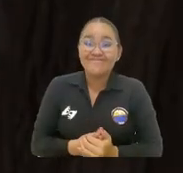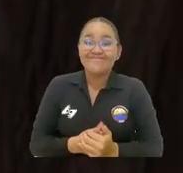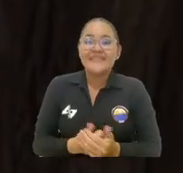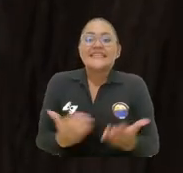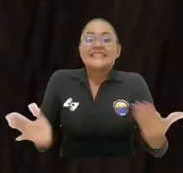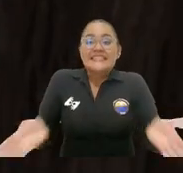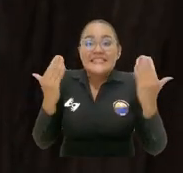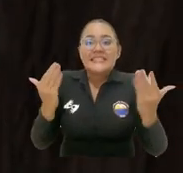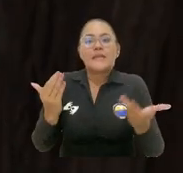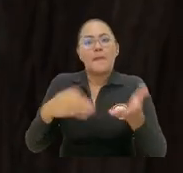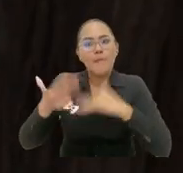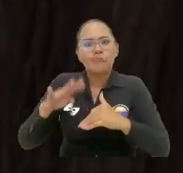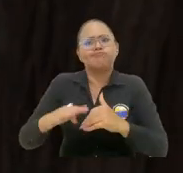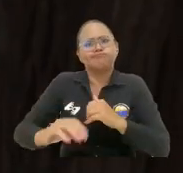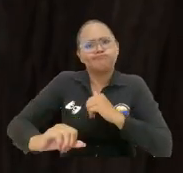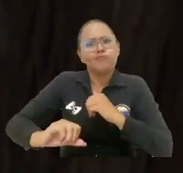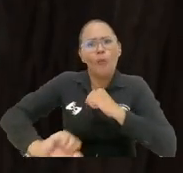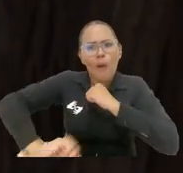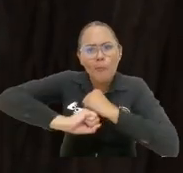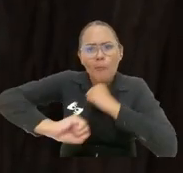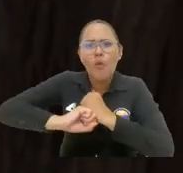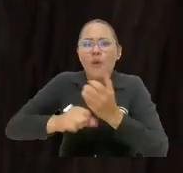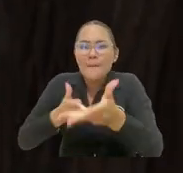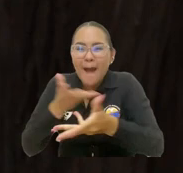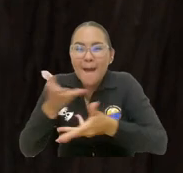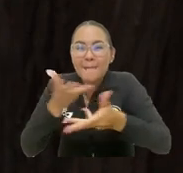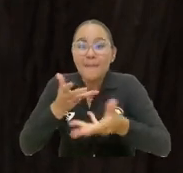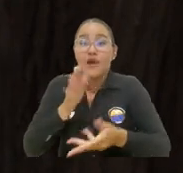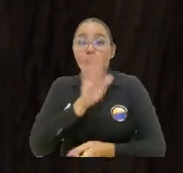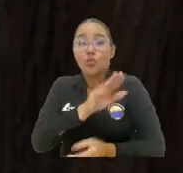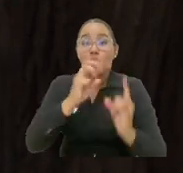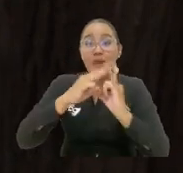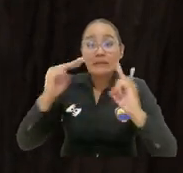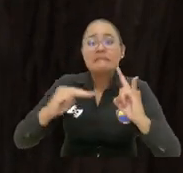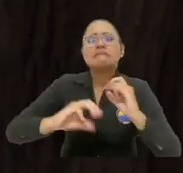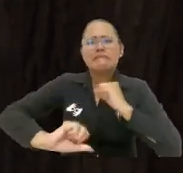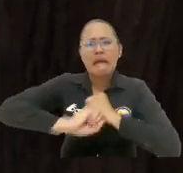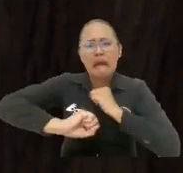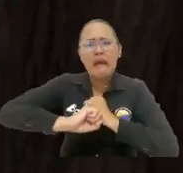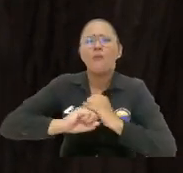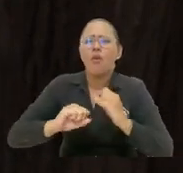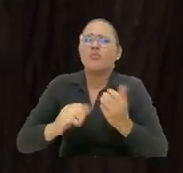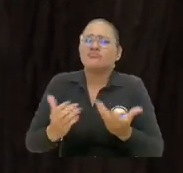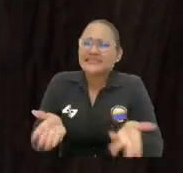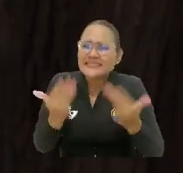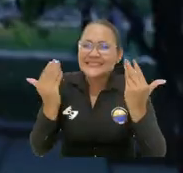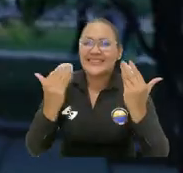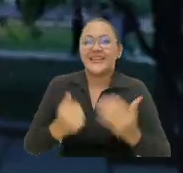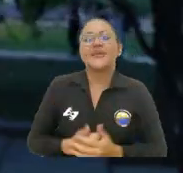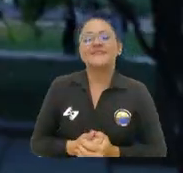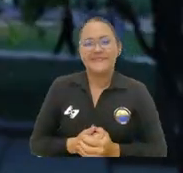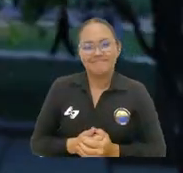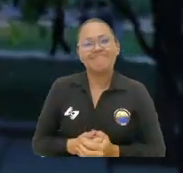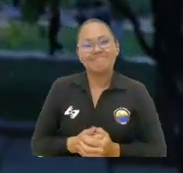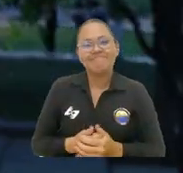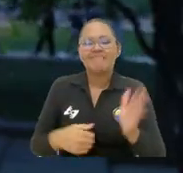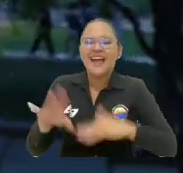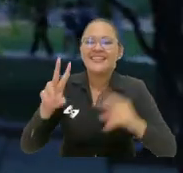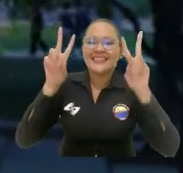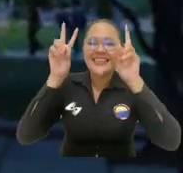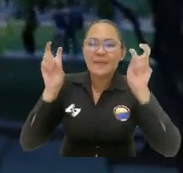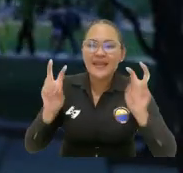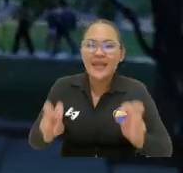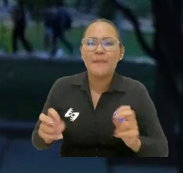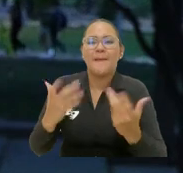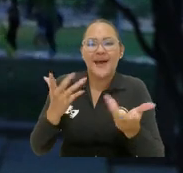Sumamente importante el acompañamiento que nos da la Universidad del Magdalena. Sí, dejamos un granito de arena en